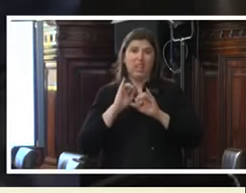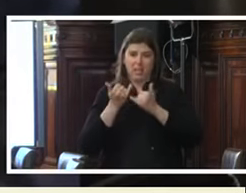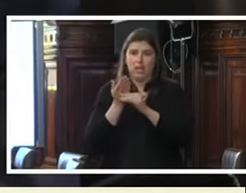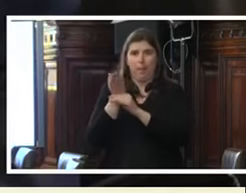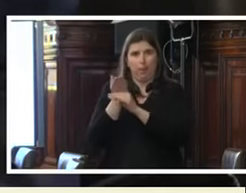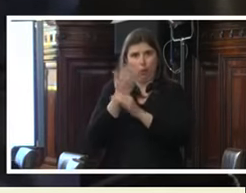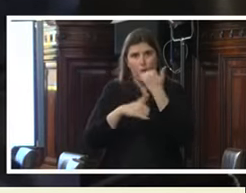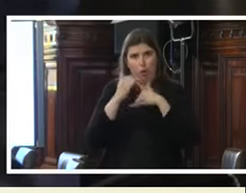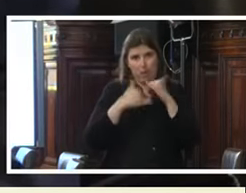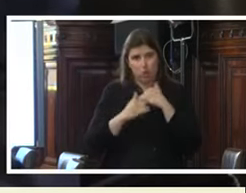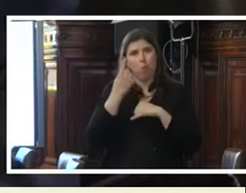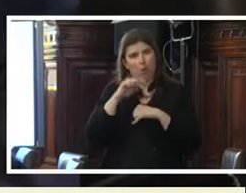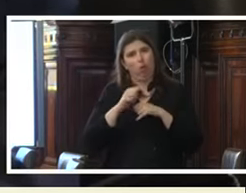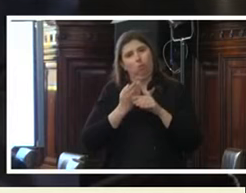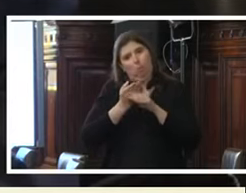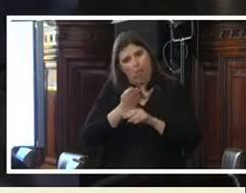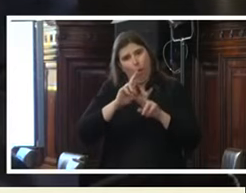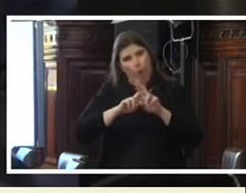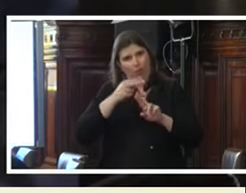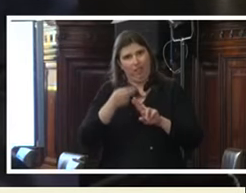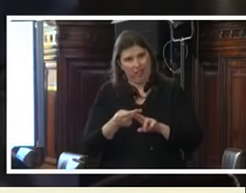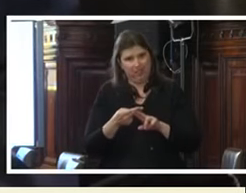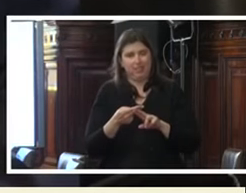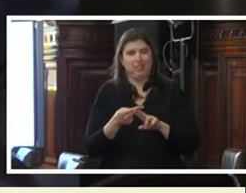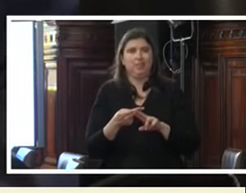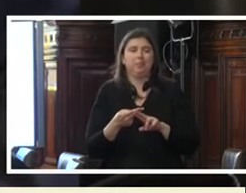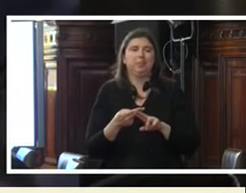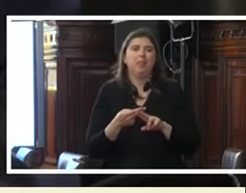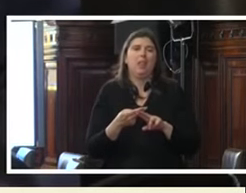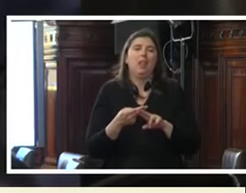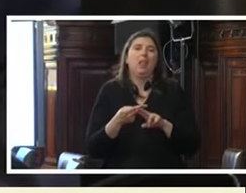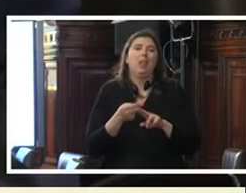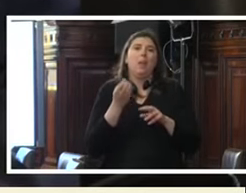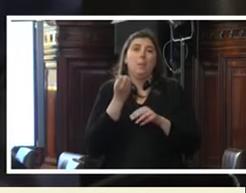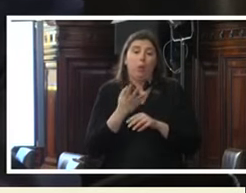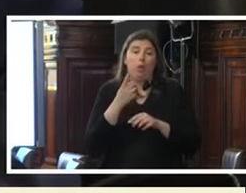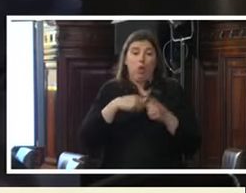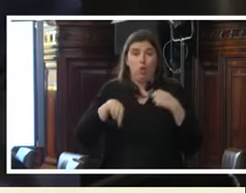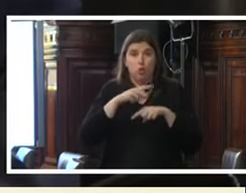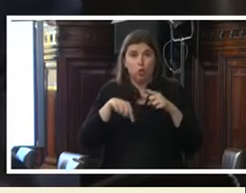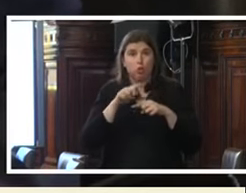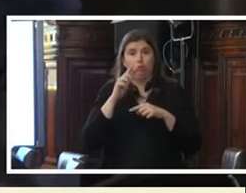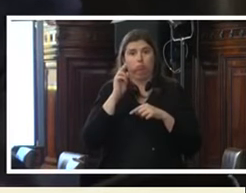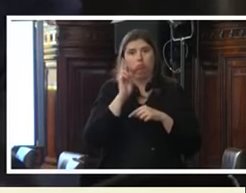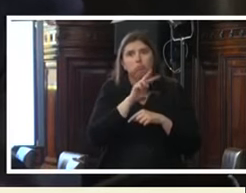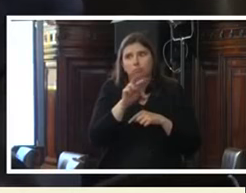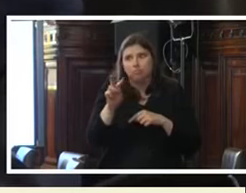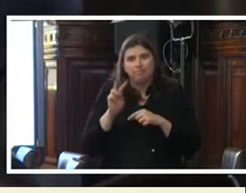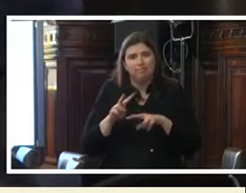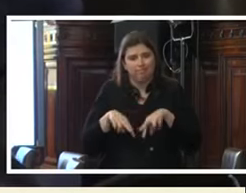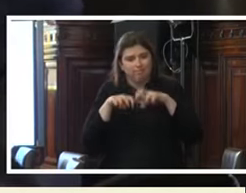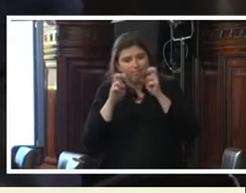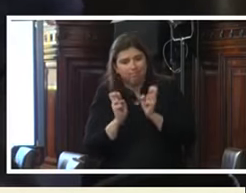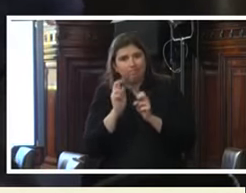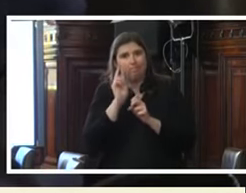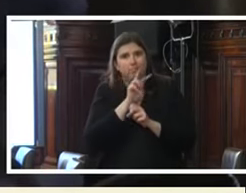siempre que puedo lo recalco porque obviamente si bien nosotros hacemos monitoreo nos es muy útil la información que se nos hace llegar desde